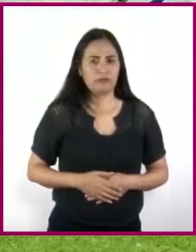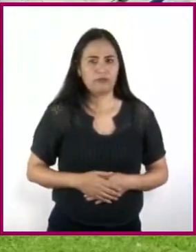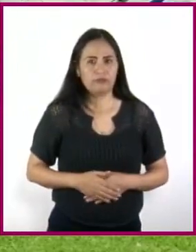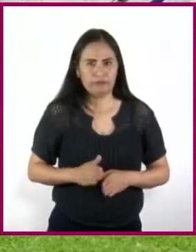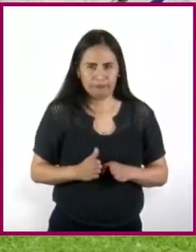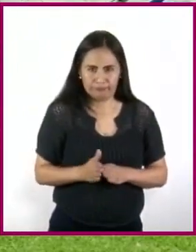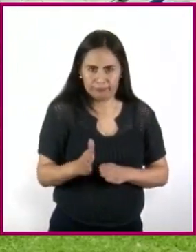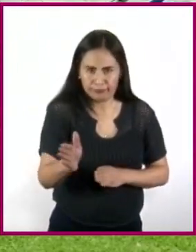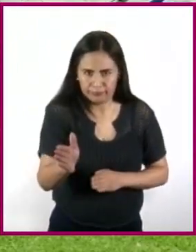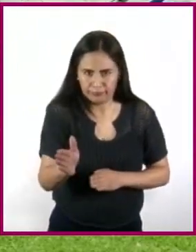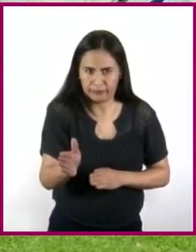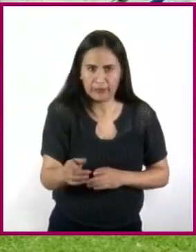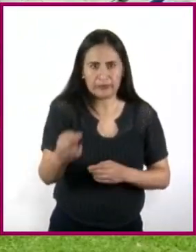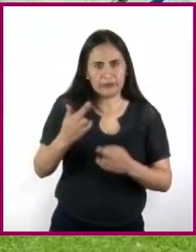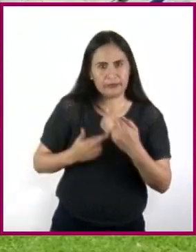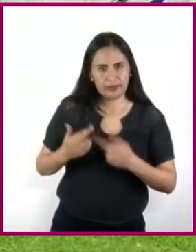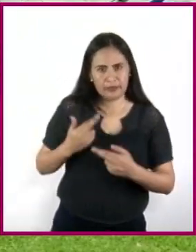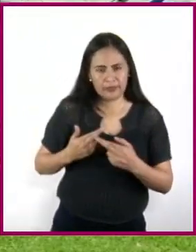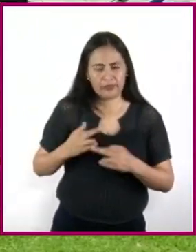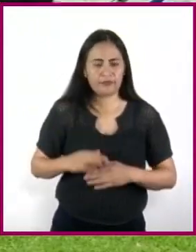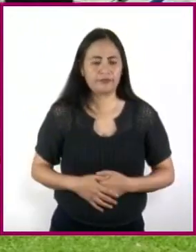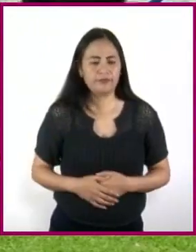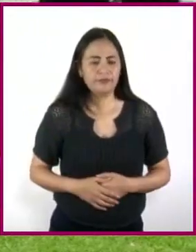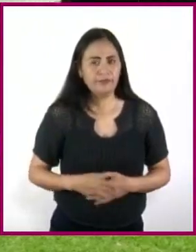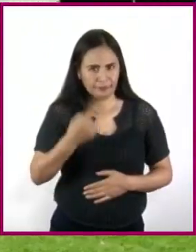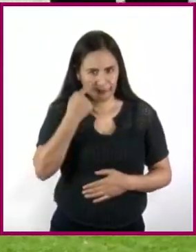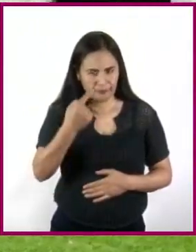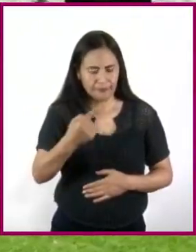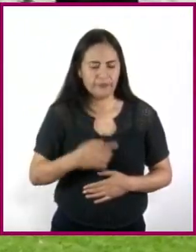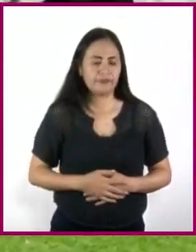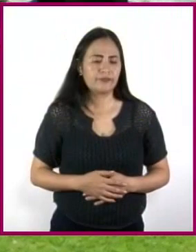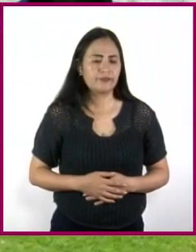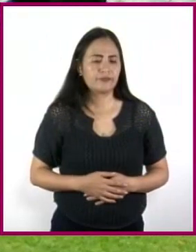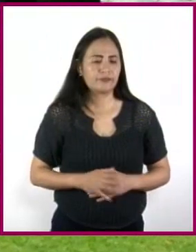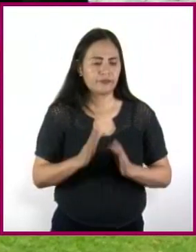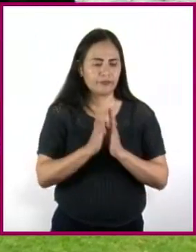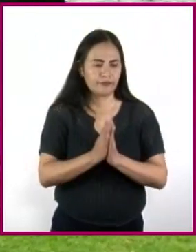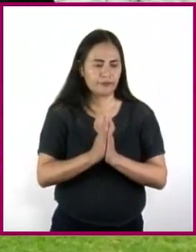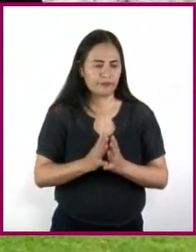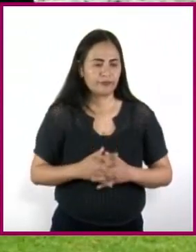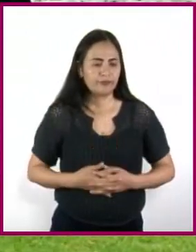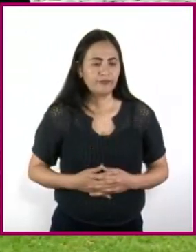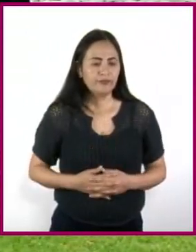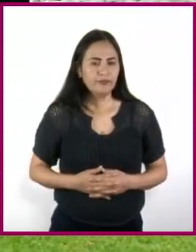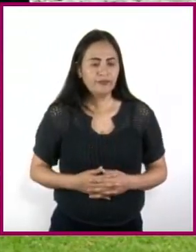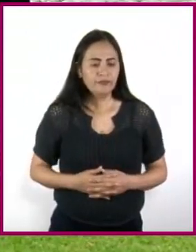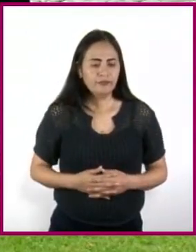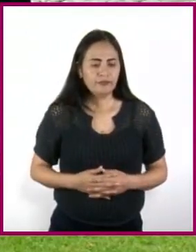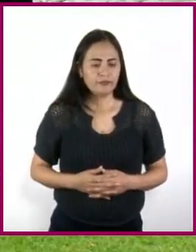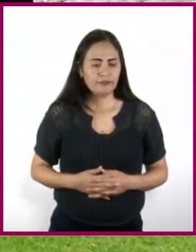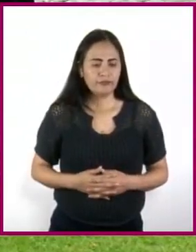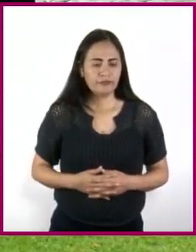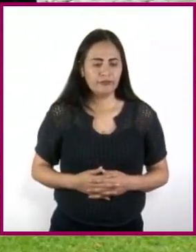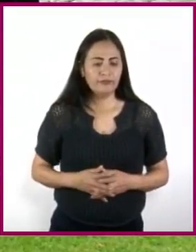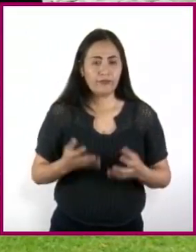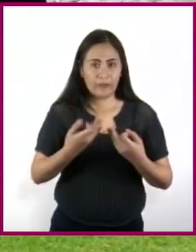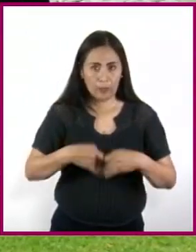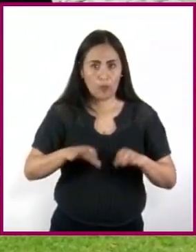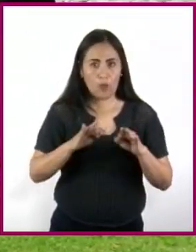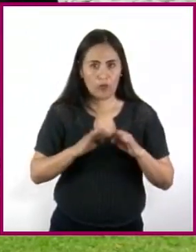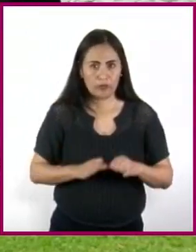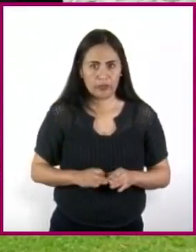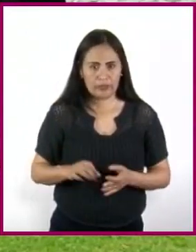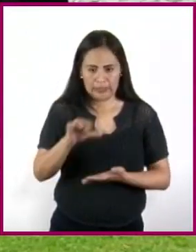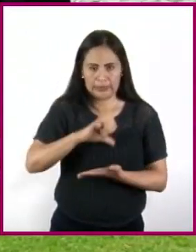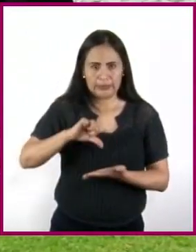diagonal y regreso. Ejecutamos, por favor. Es importante mantener nuestro centro de